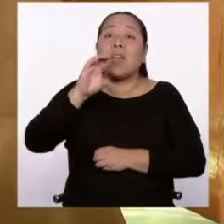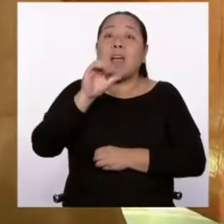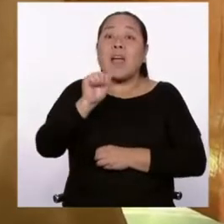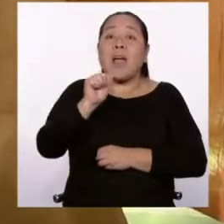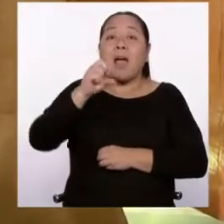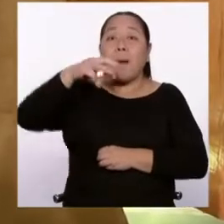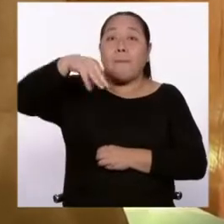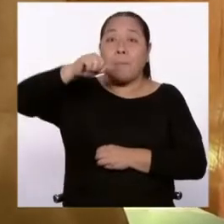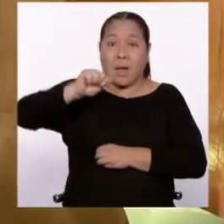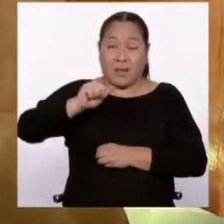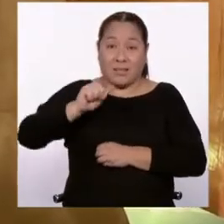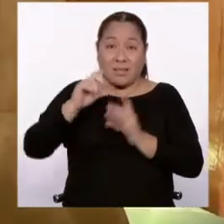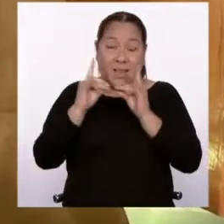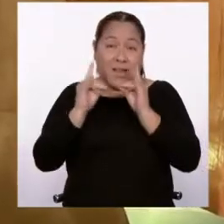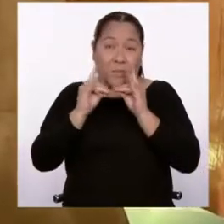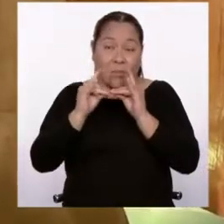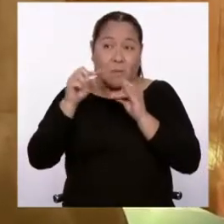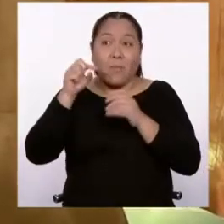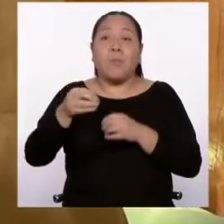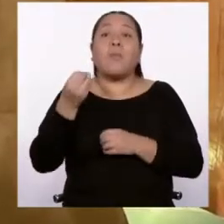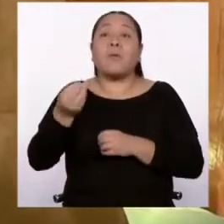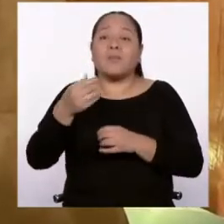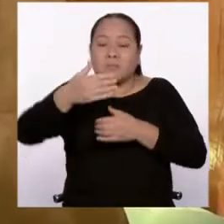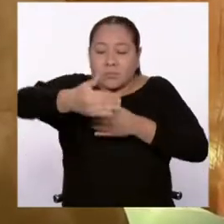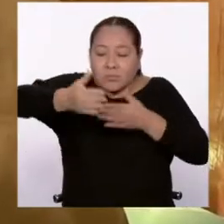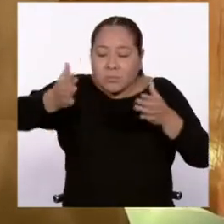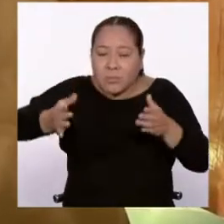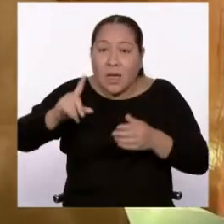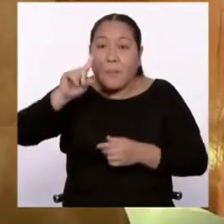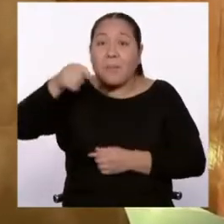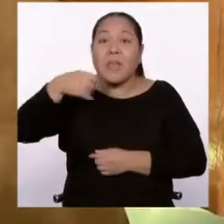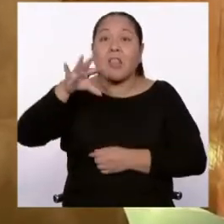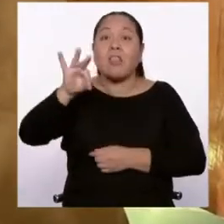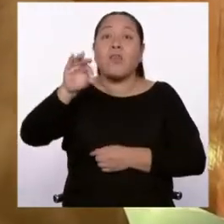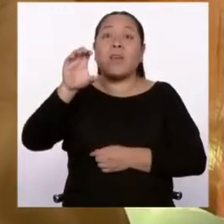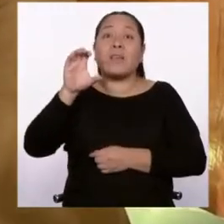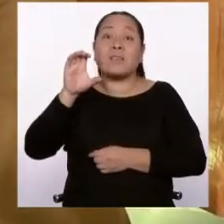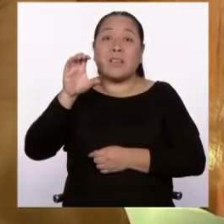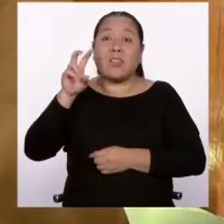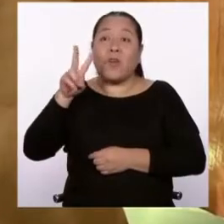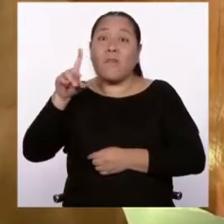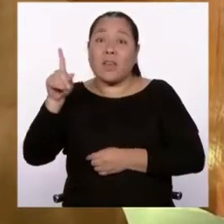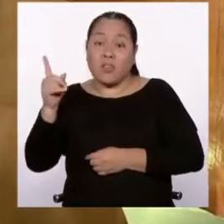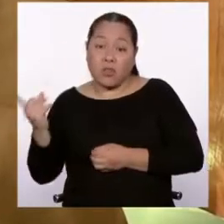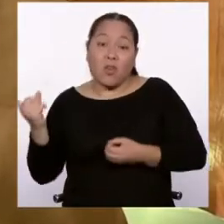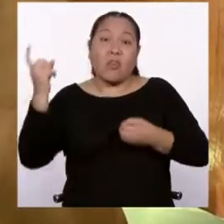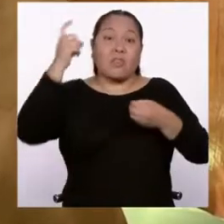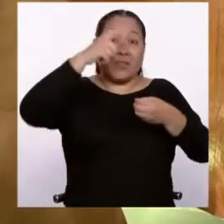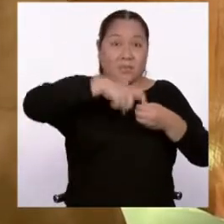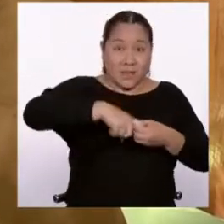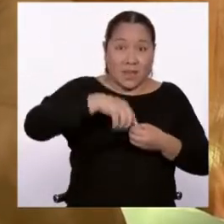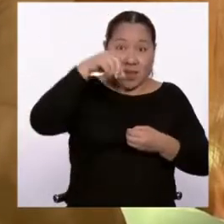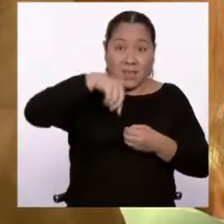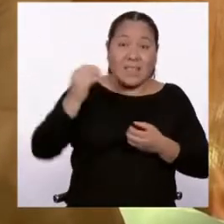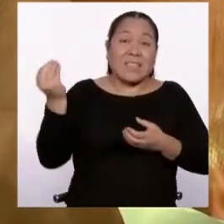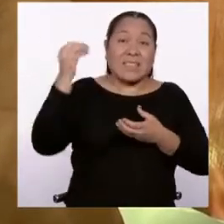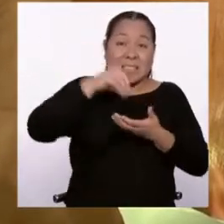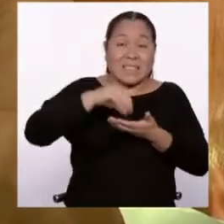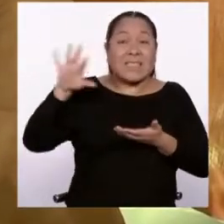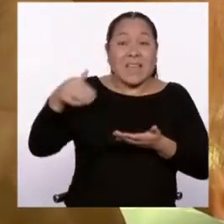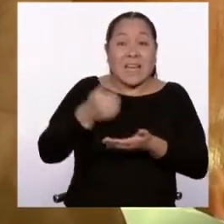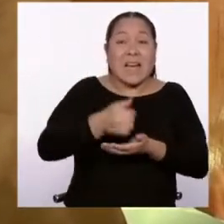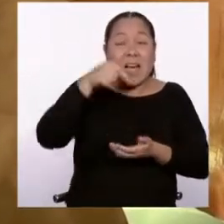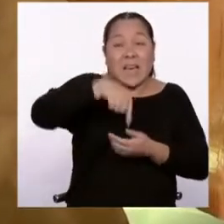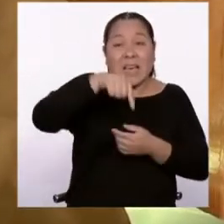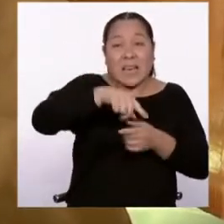ferrocarril fue importado de Inglaterra en 1921, en pleno oncenio de Leguía, que si recuerdan fue de 1919